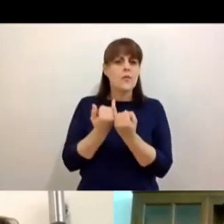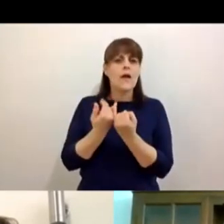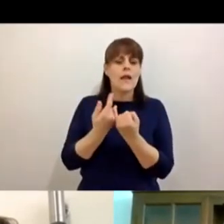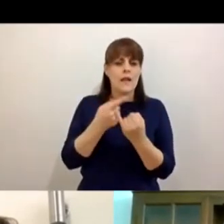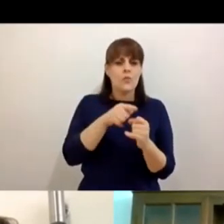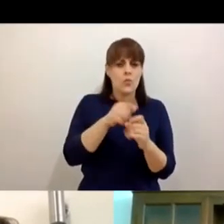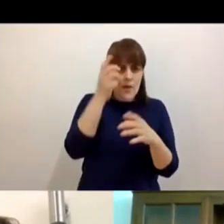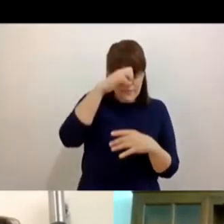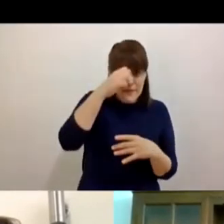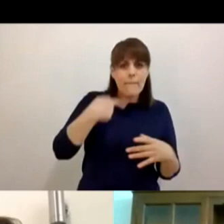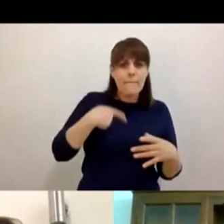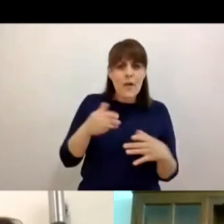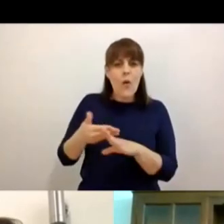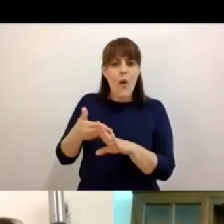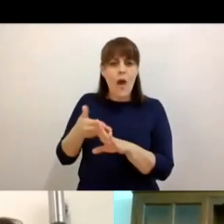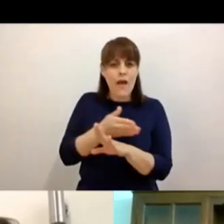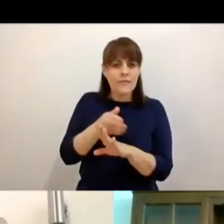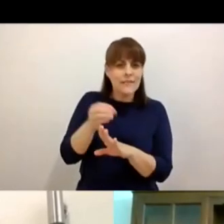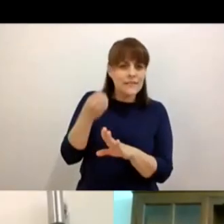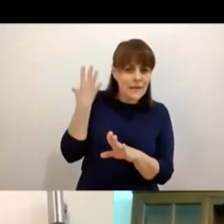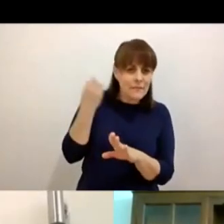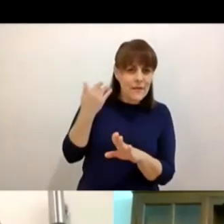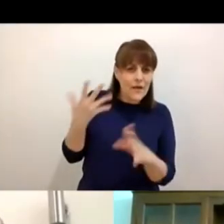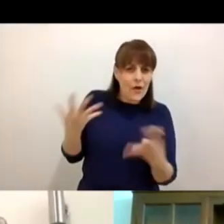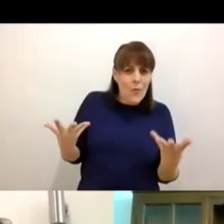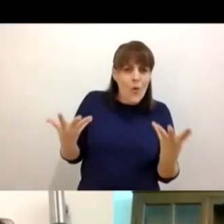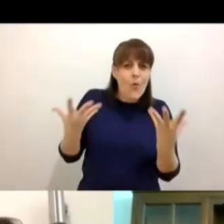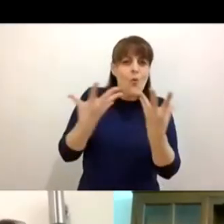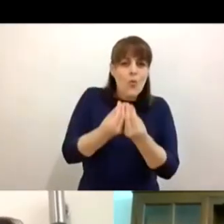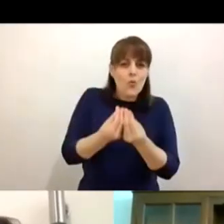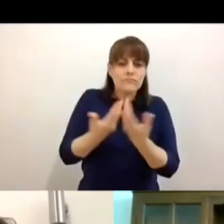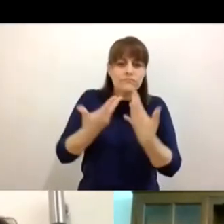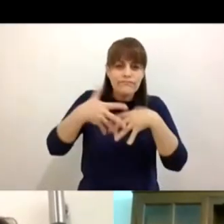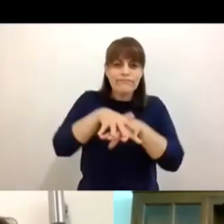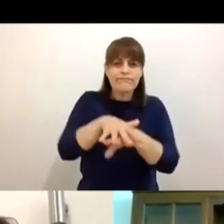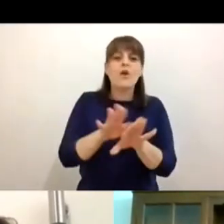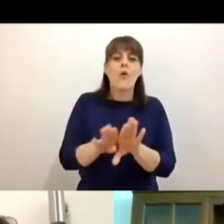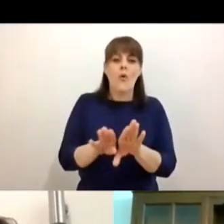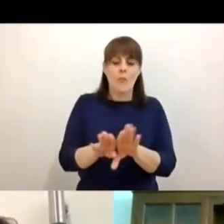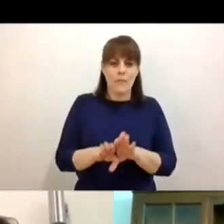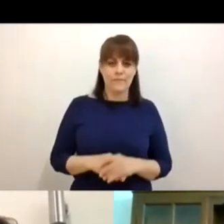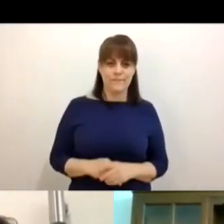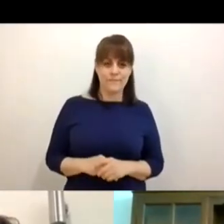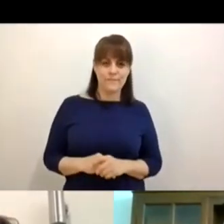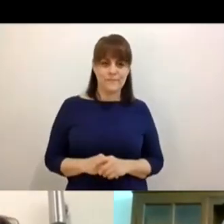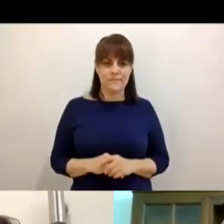el magistrado, por favor. Bienvenida, Sa. Ay, tu micrófono.